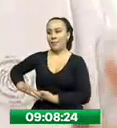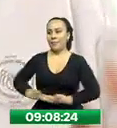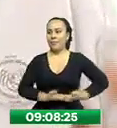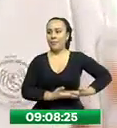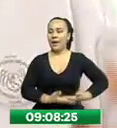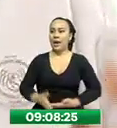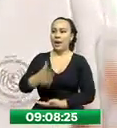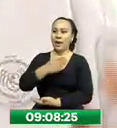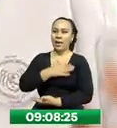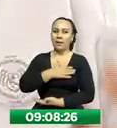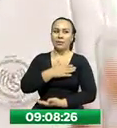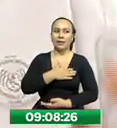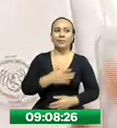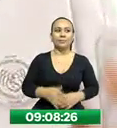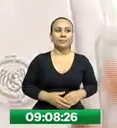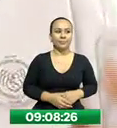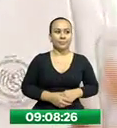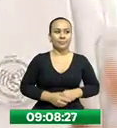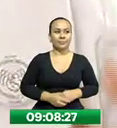también...